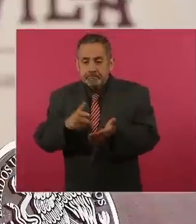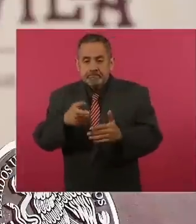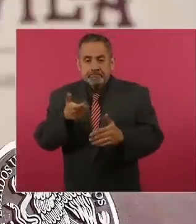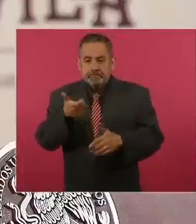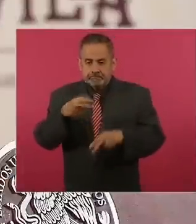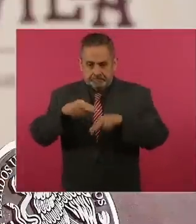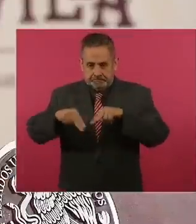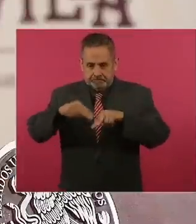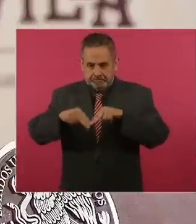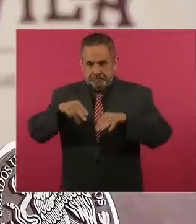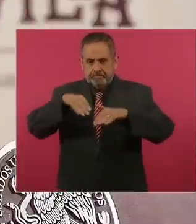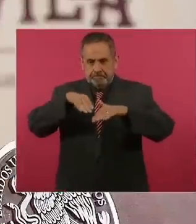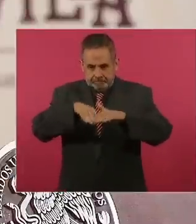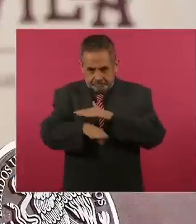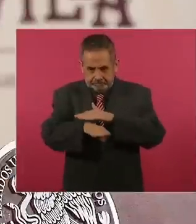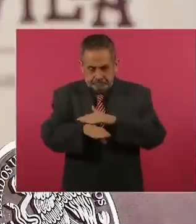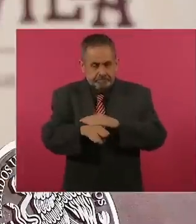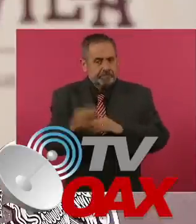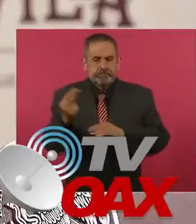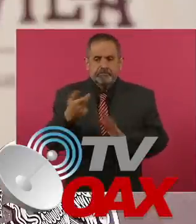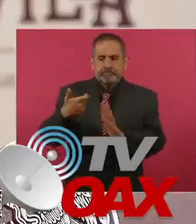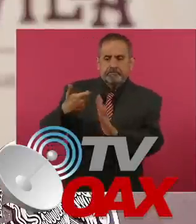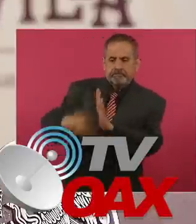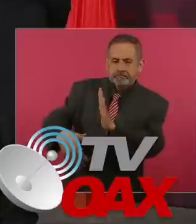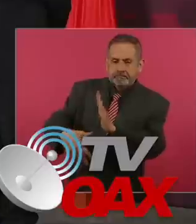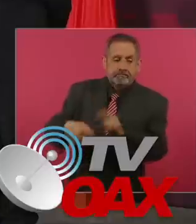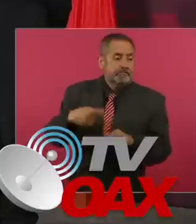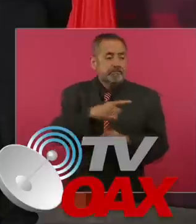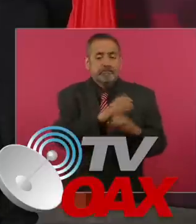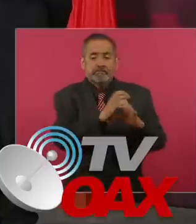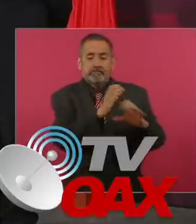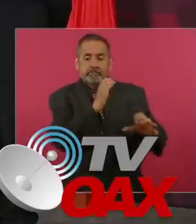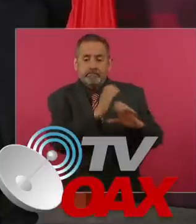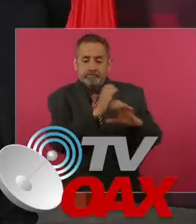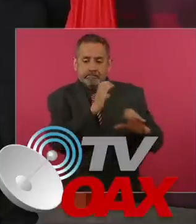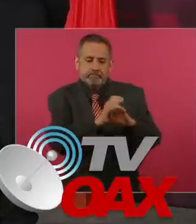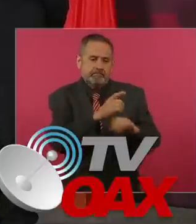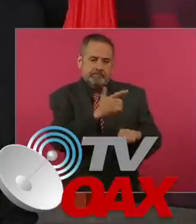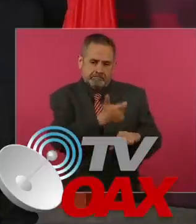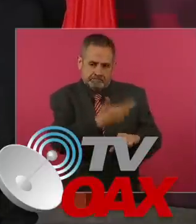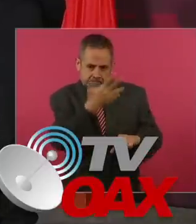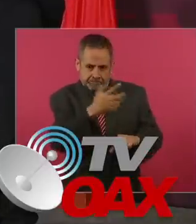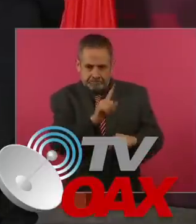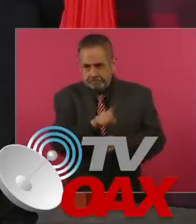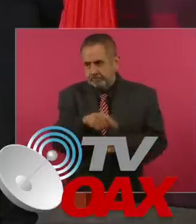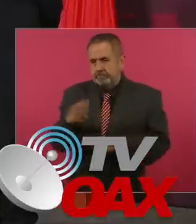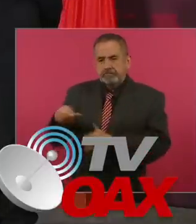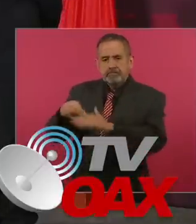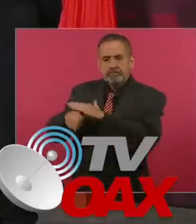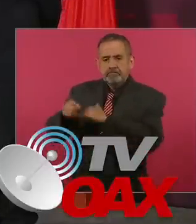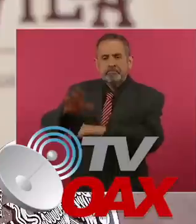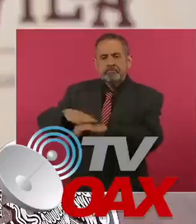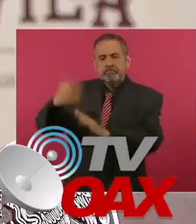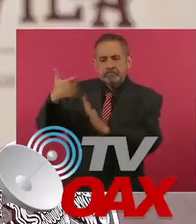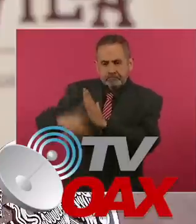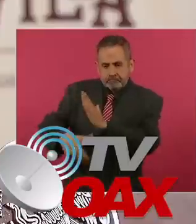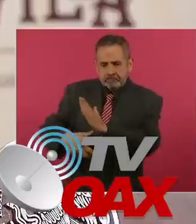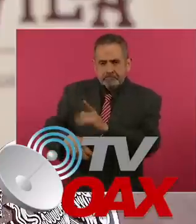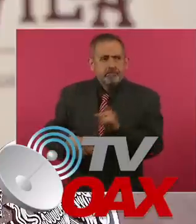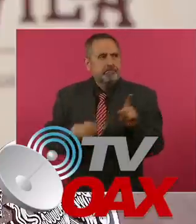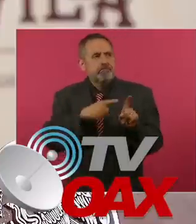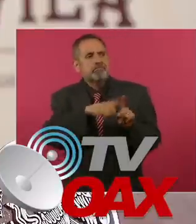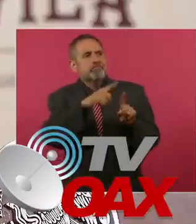adelante, sean más baratas que los autobuses y otros sistemas de transporte en la Ciudad de México y el Estado de